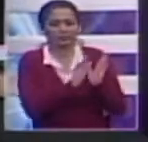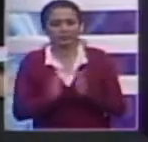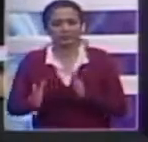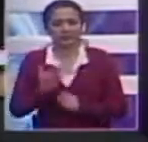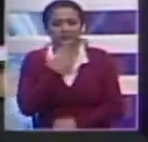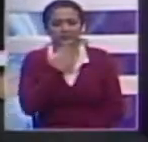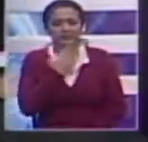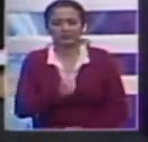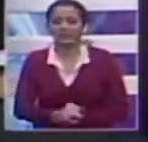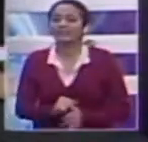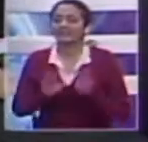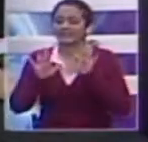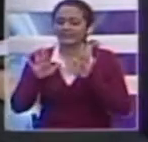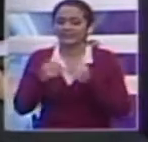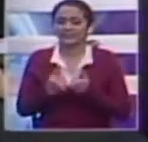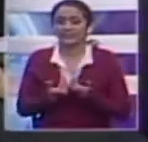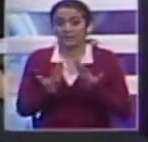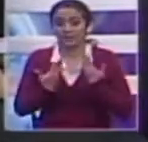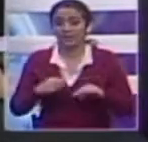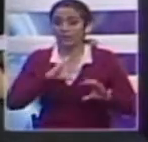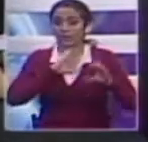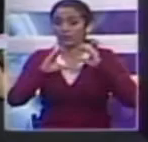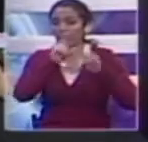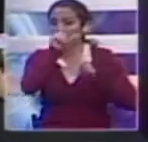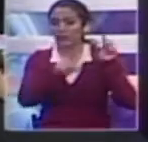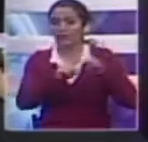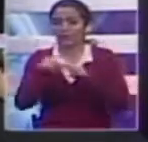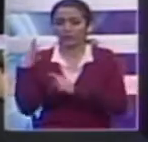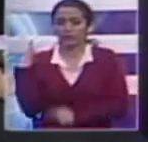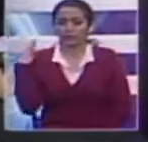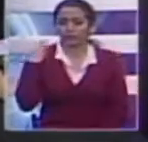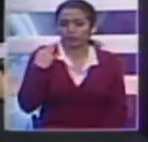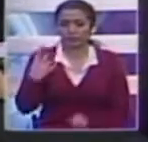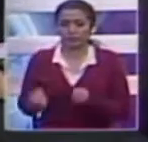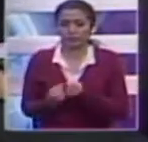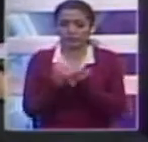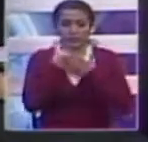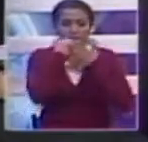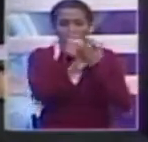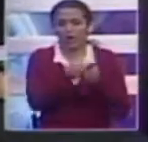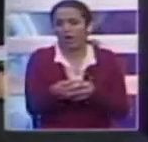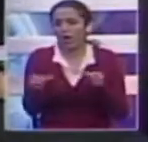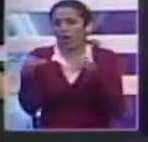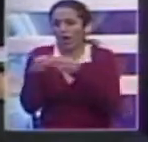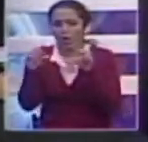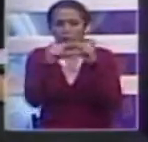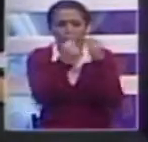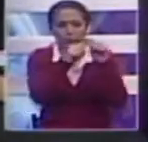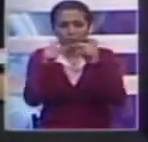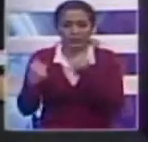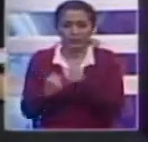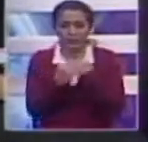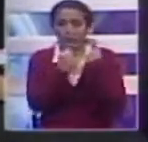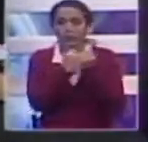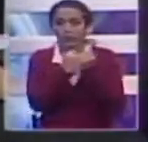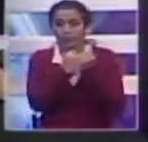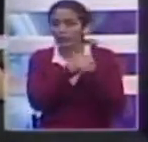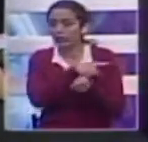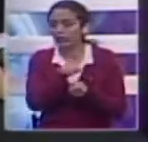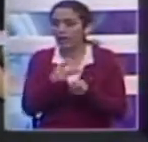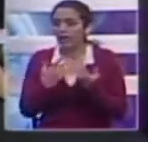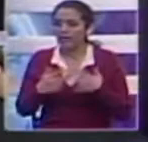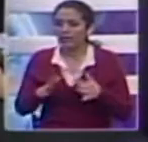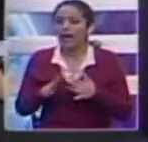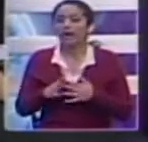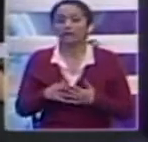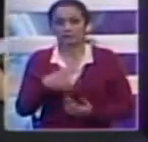poco con las personas voluntarias, con las fundaciones, efectivamente el Ecuador se volcó para poder apoyar pues a estas